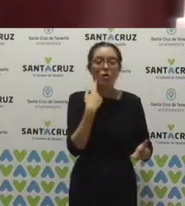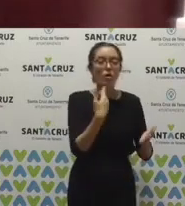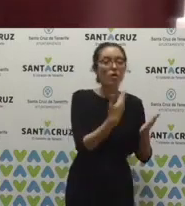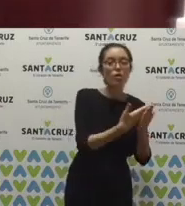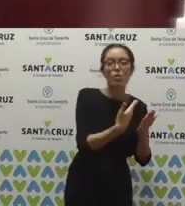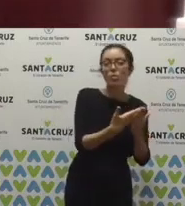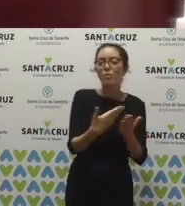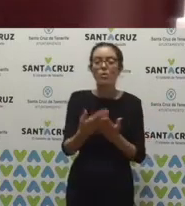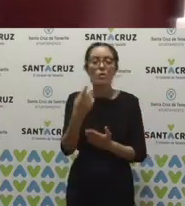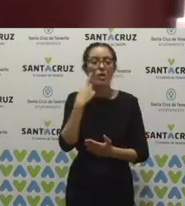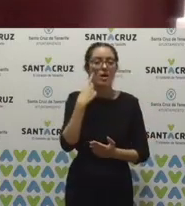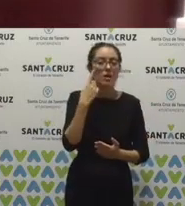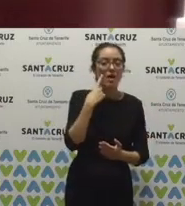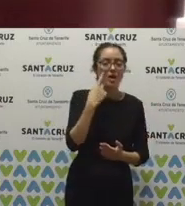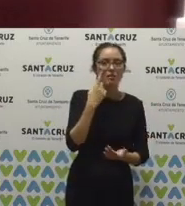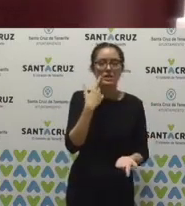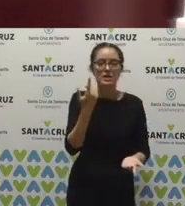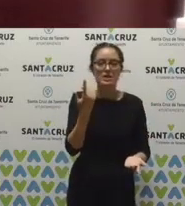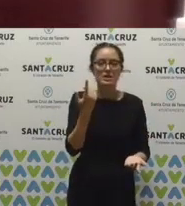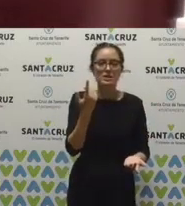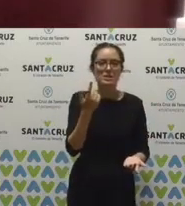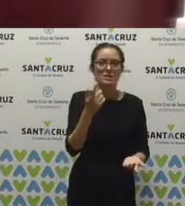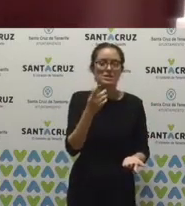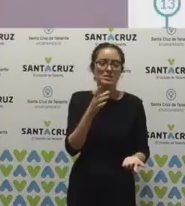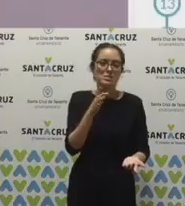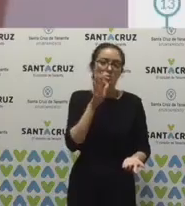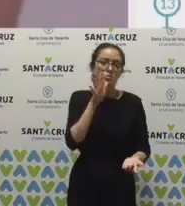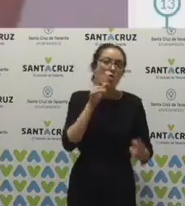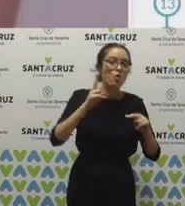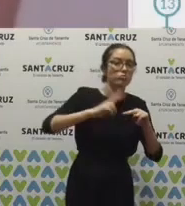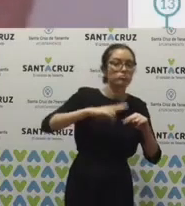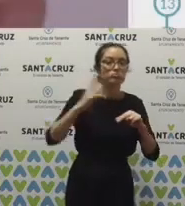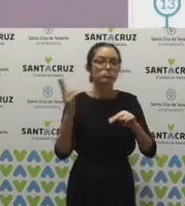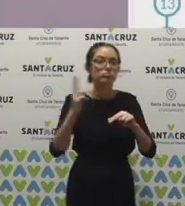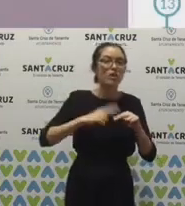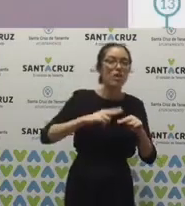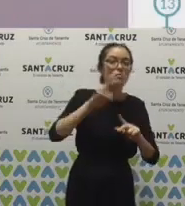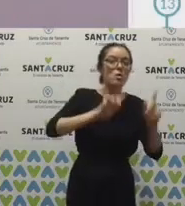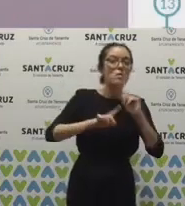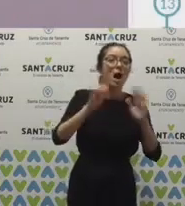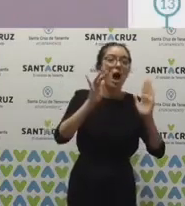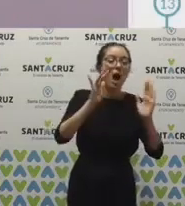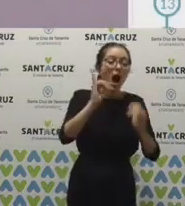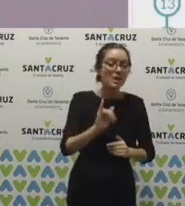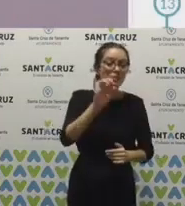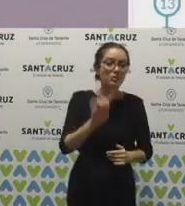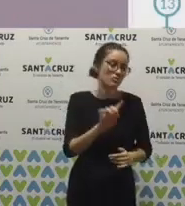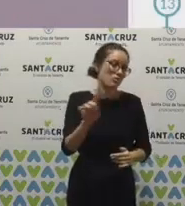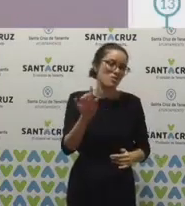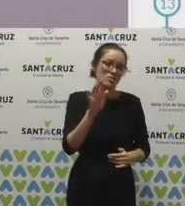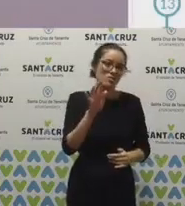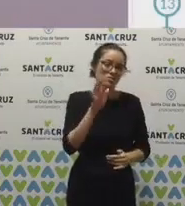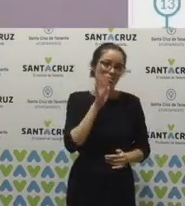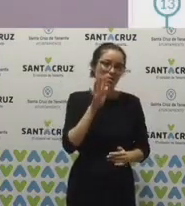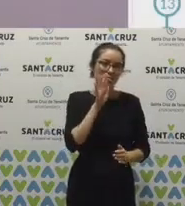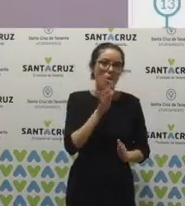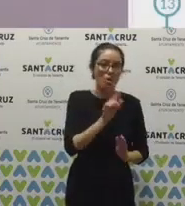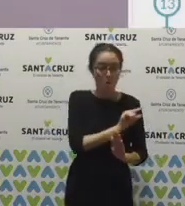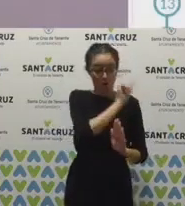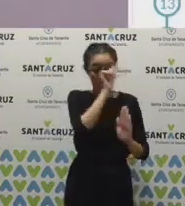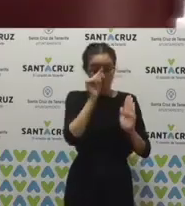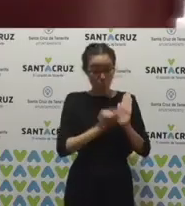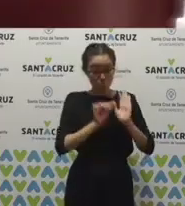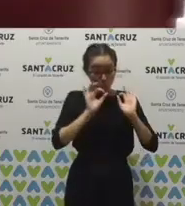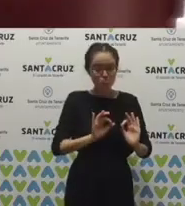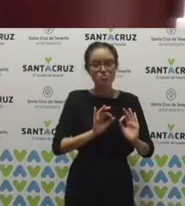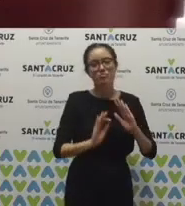no estaba la intervención con usted tenía problemas de conexión o no porque en este punto del orden del día fue en el que paramos